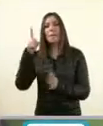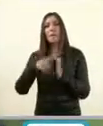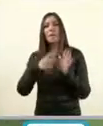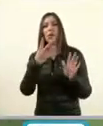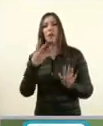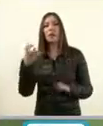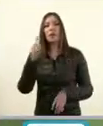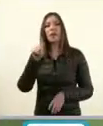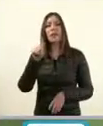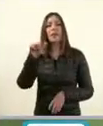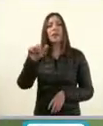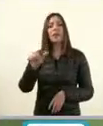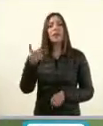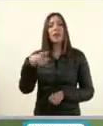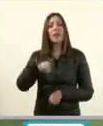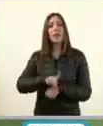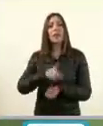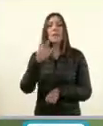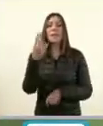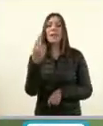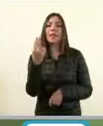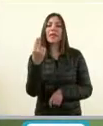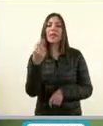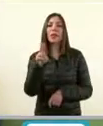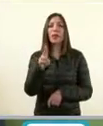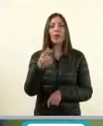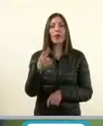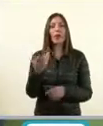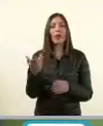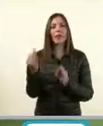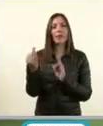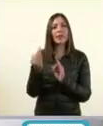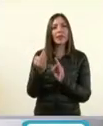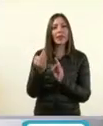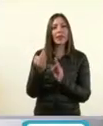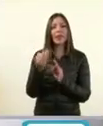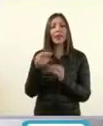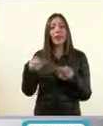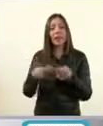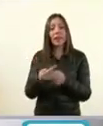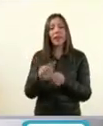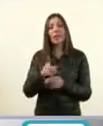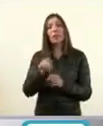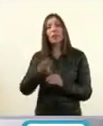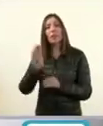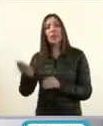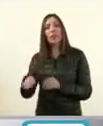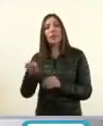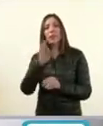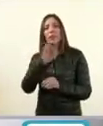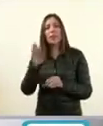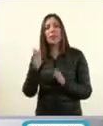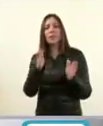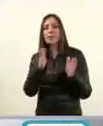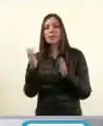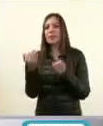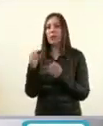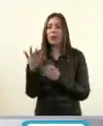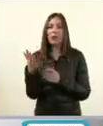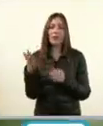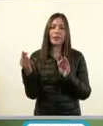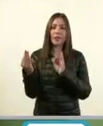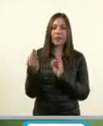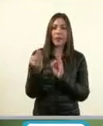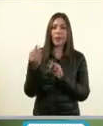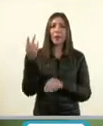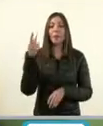1476, un 25 de noviembre. Así que es como digamos Mira, un pues, mes. muy cerca, Sí, ¿no? muy cerca de la Ajá. fecha en que fallece. Pero bueno, hablamos de